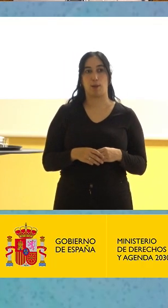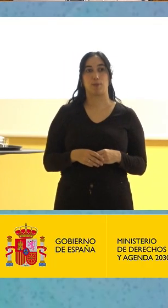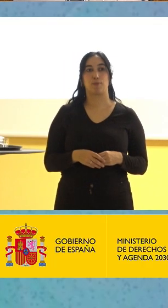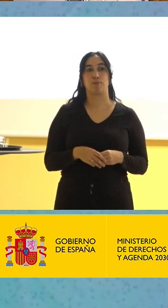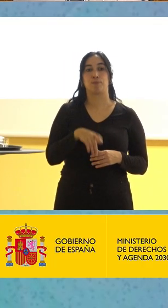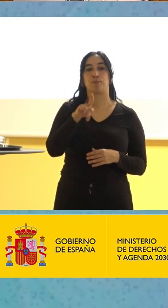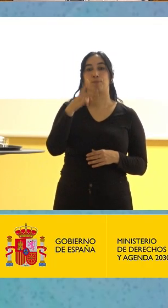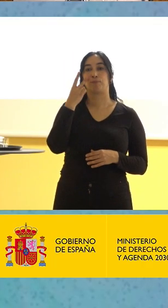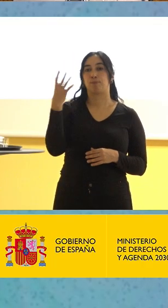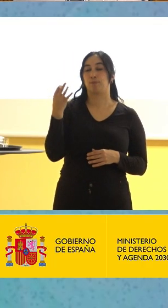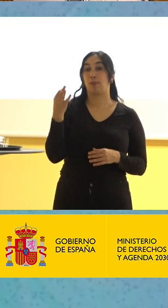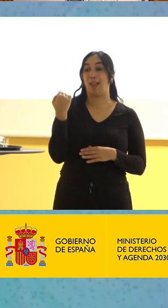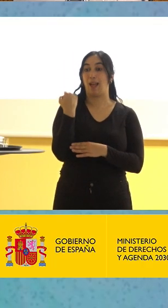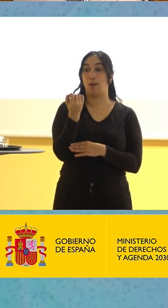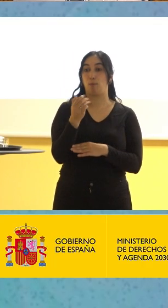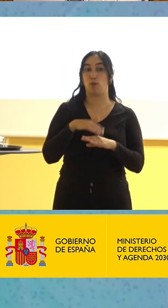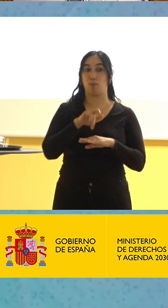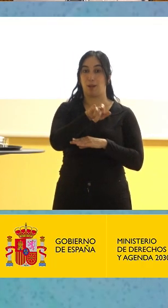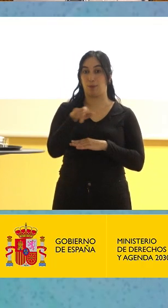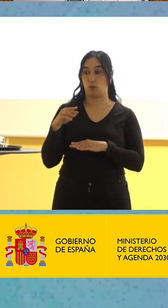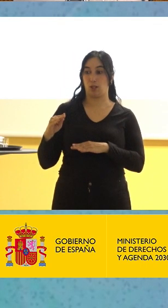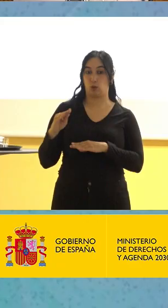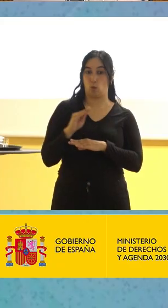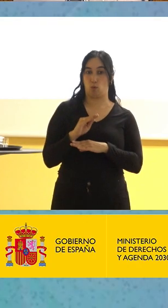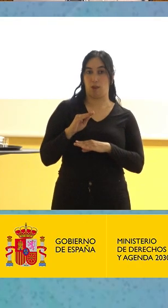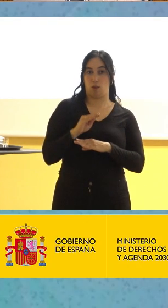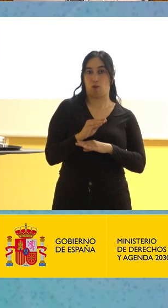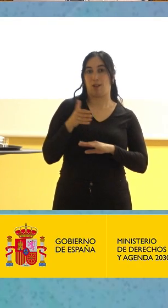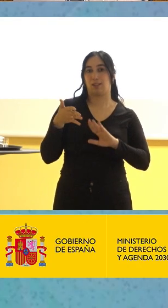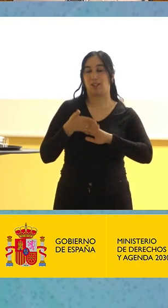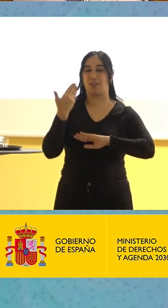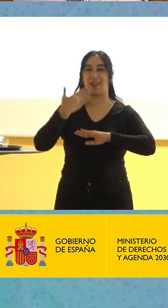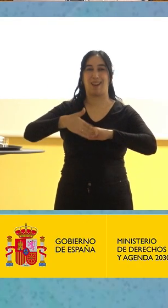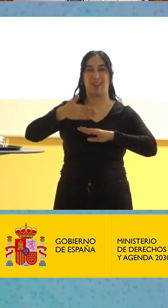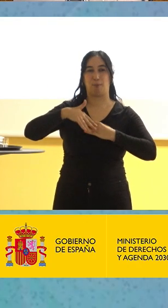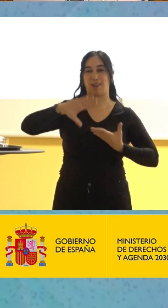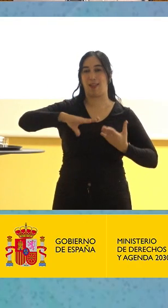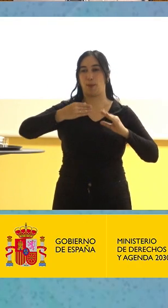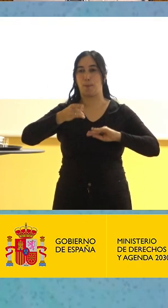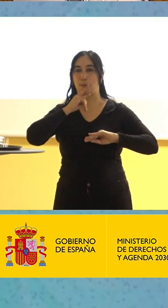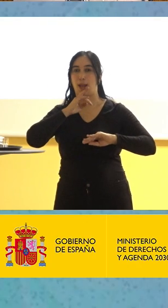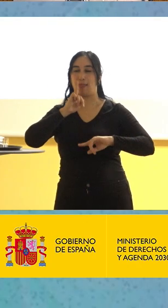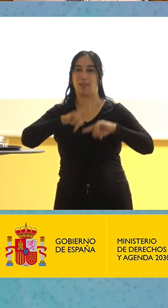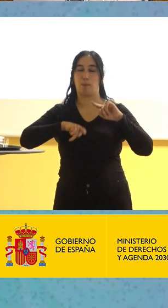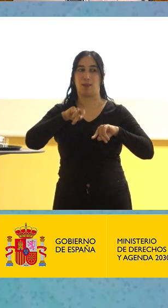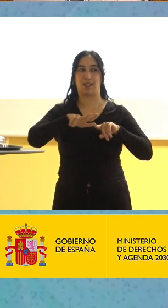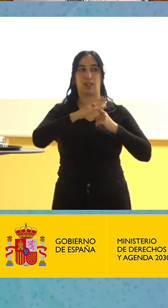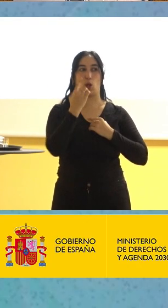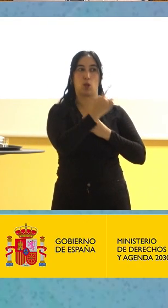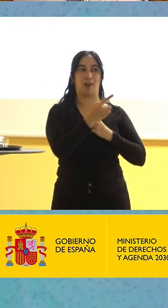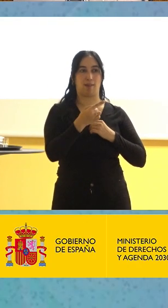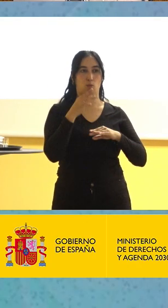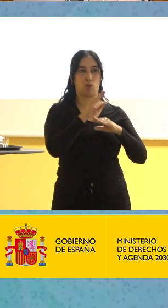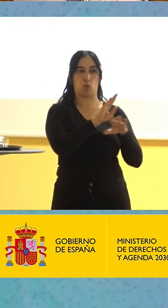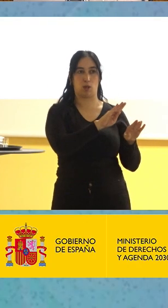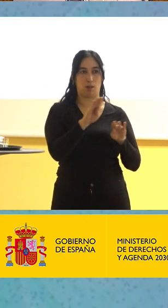También encontramos que el apoyo a las personas cuidadoras es limitado y poco adaptado a la intensidad y complejidad de los cuidados